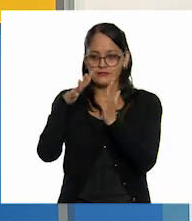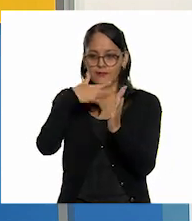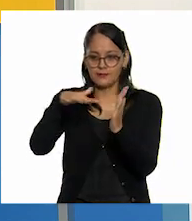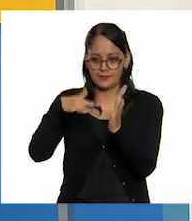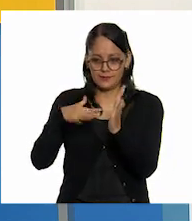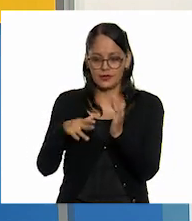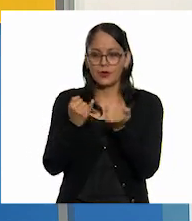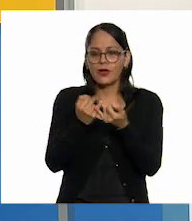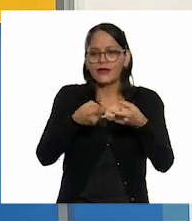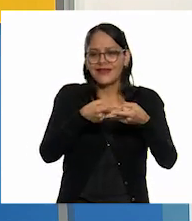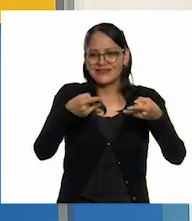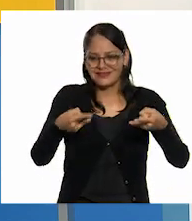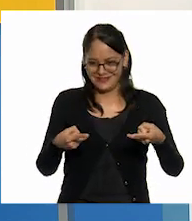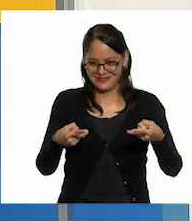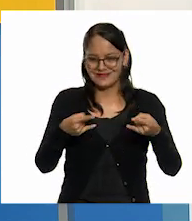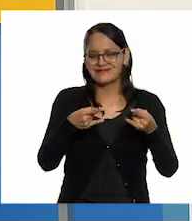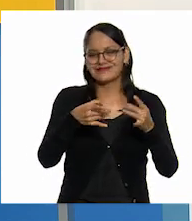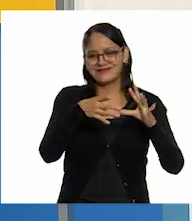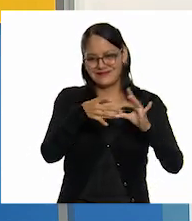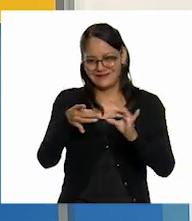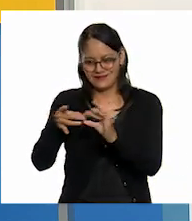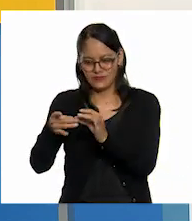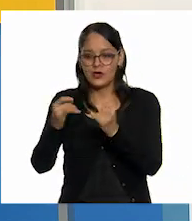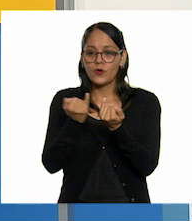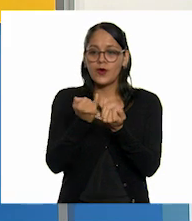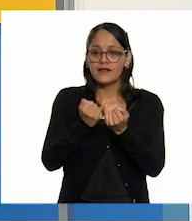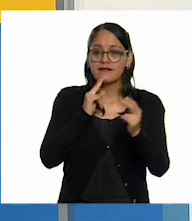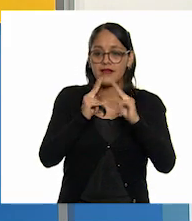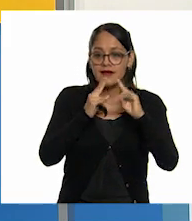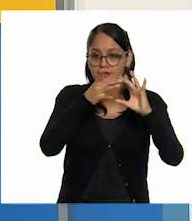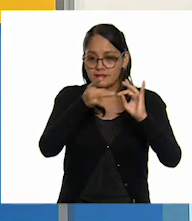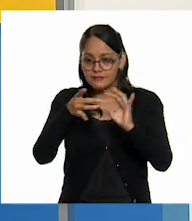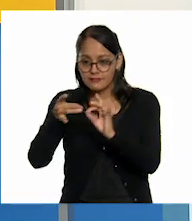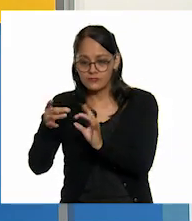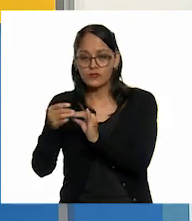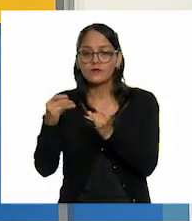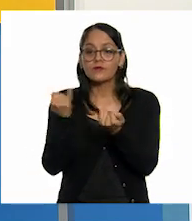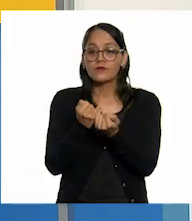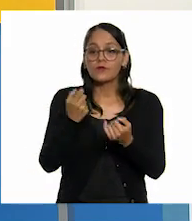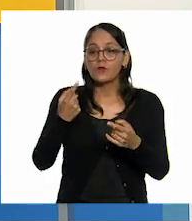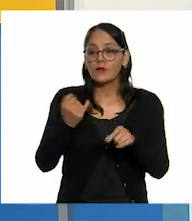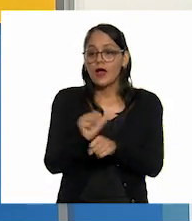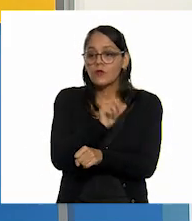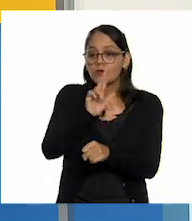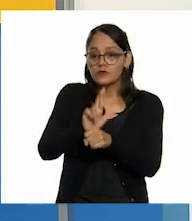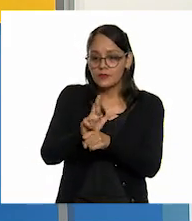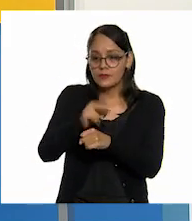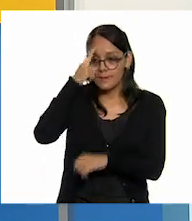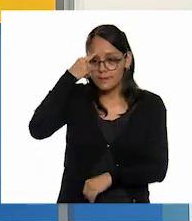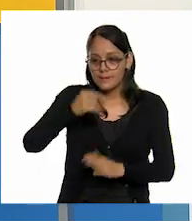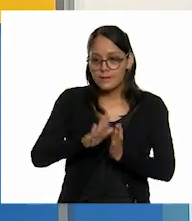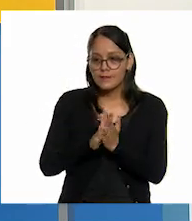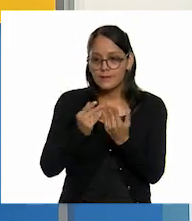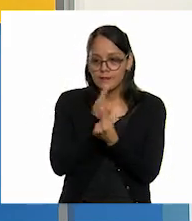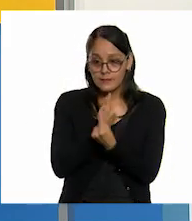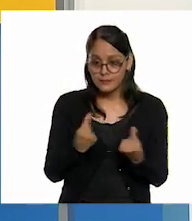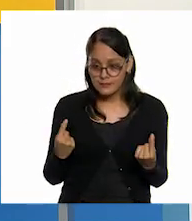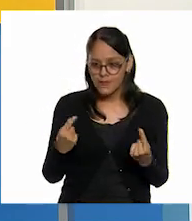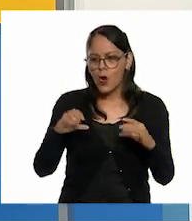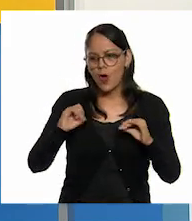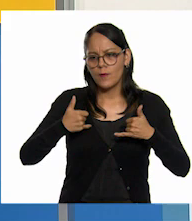leyendo cuentos y narraciones, pero de un autor o autora de literatura infantil o juvenil. ¿Qué les